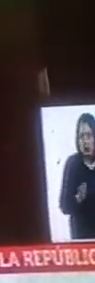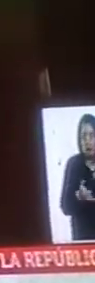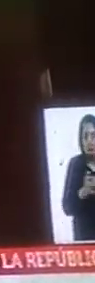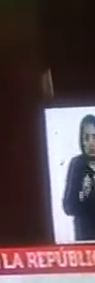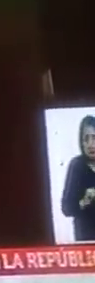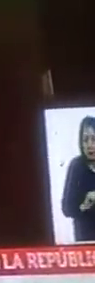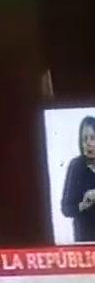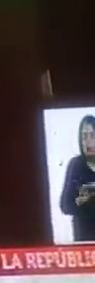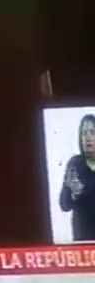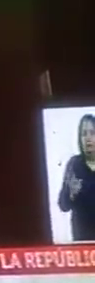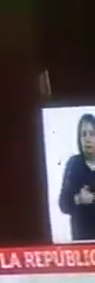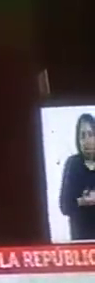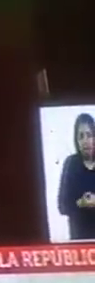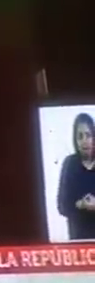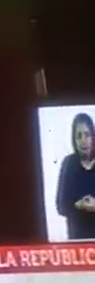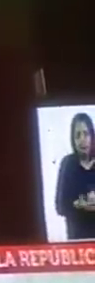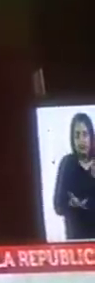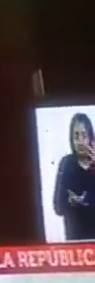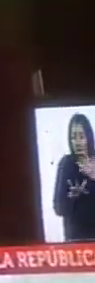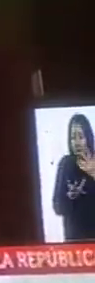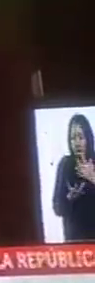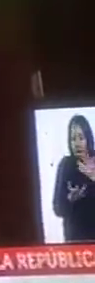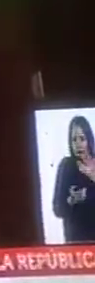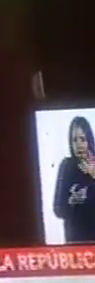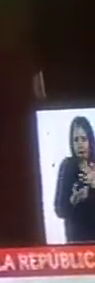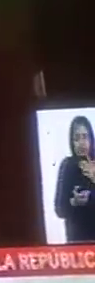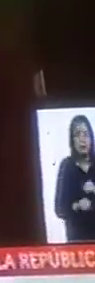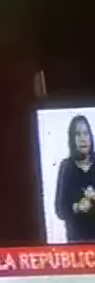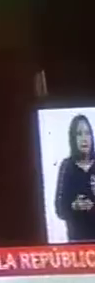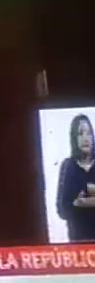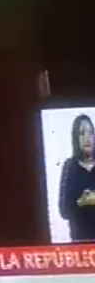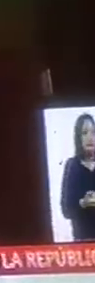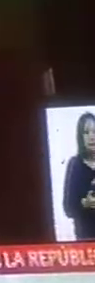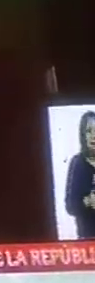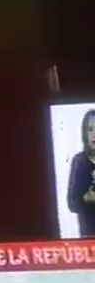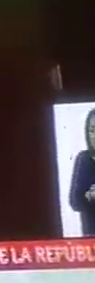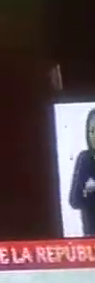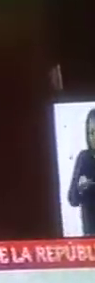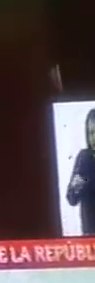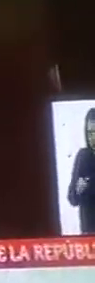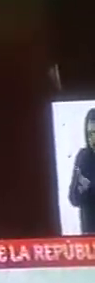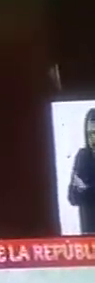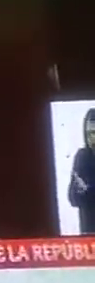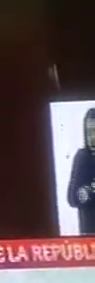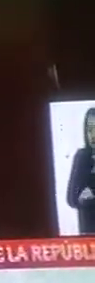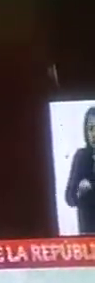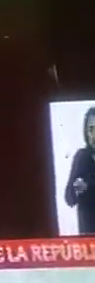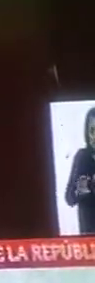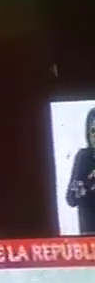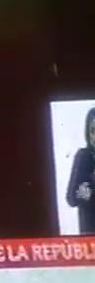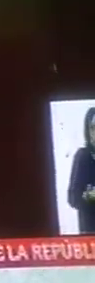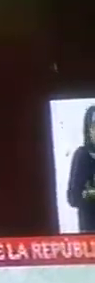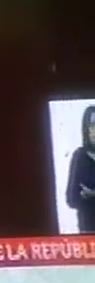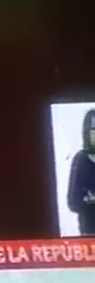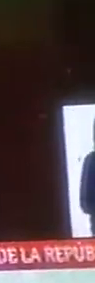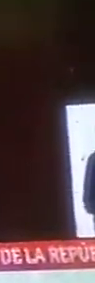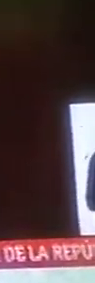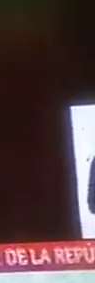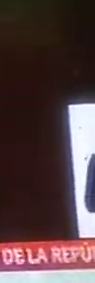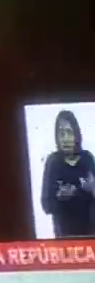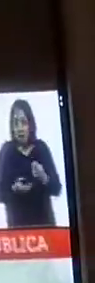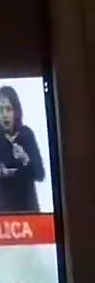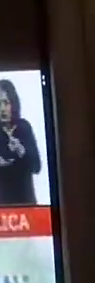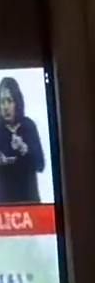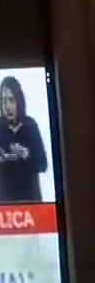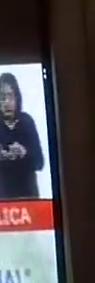difundir tecnología en las áreas receptoras mejorar la distribución del ingreso